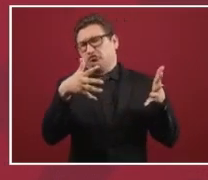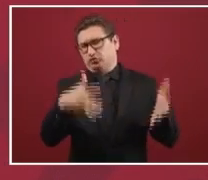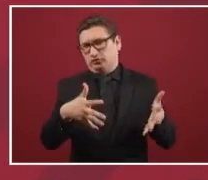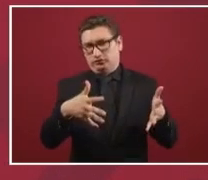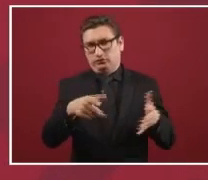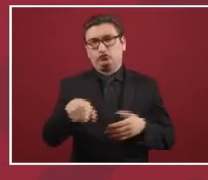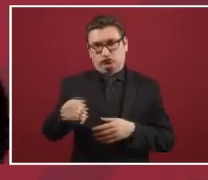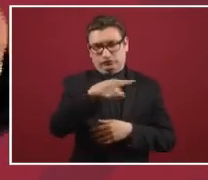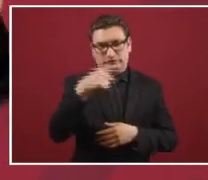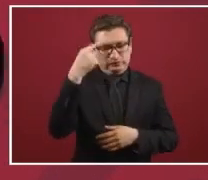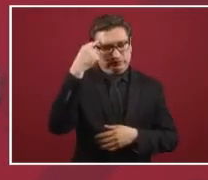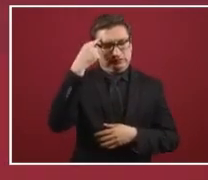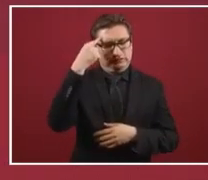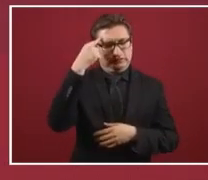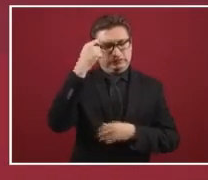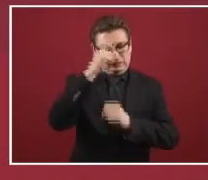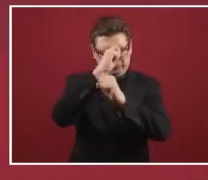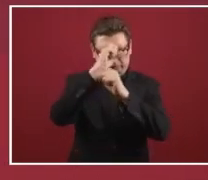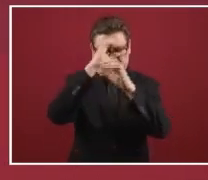nada más